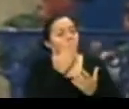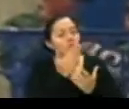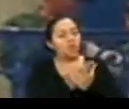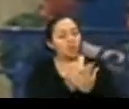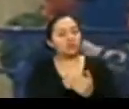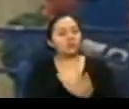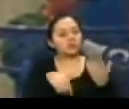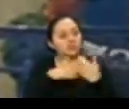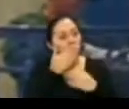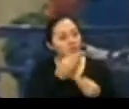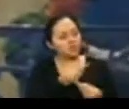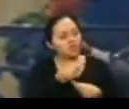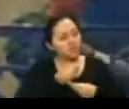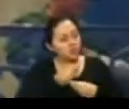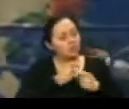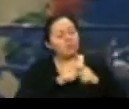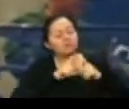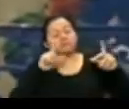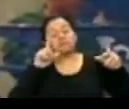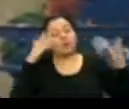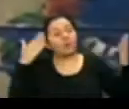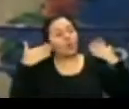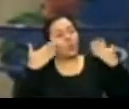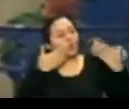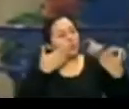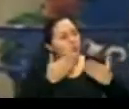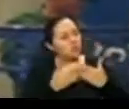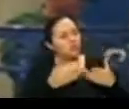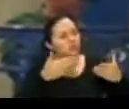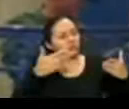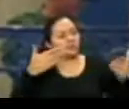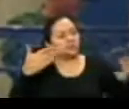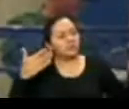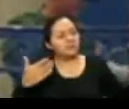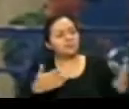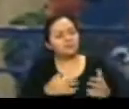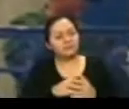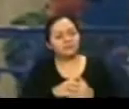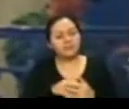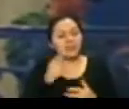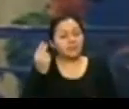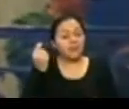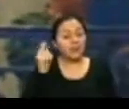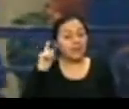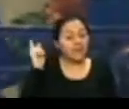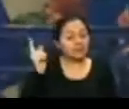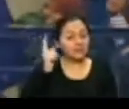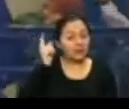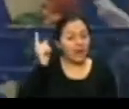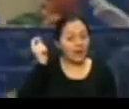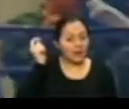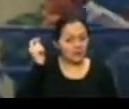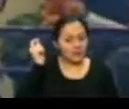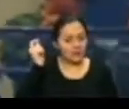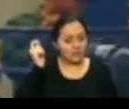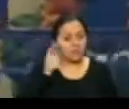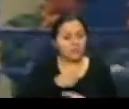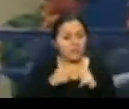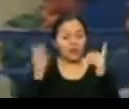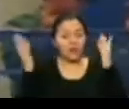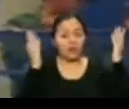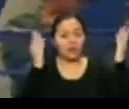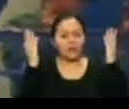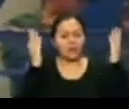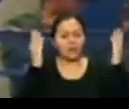poco parecía mucho en estos 9 años. Ahora hay cómo comparar, y no tiene ni para empezar con lo que